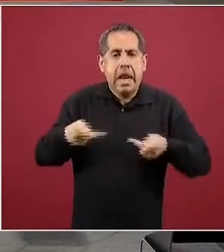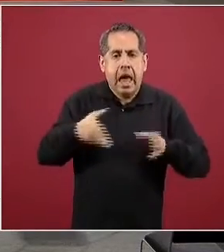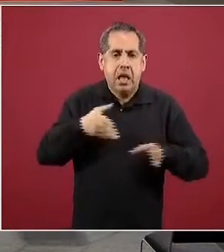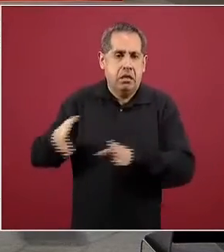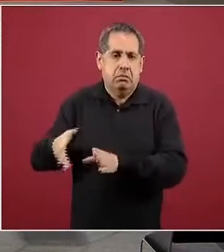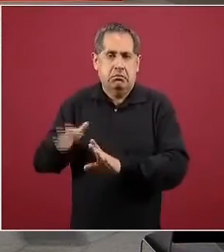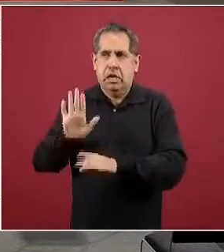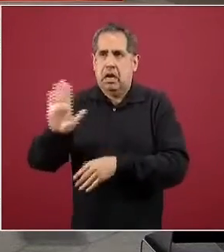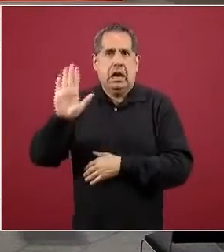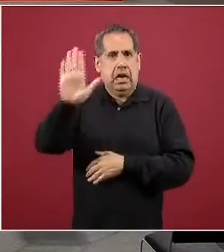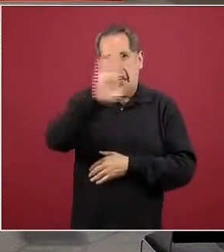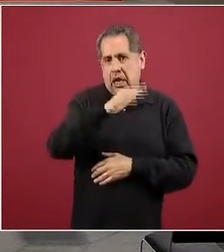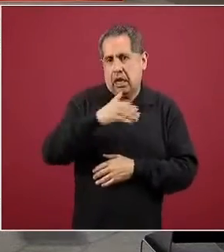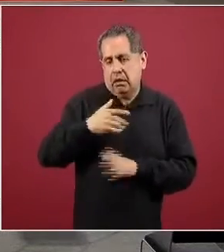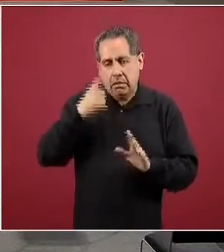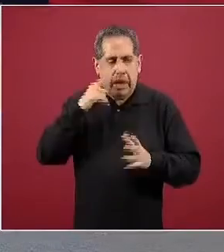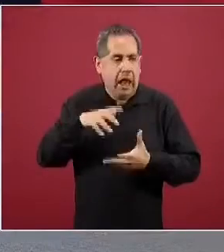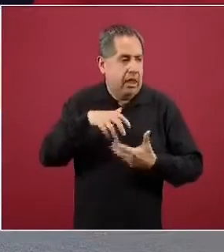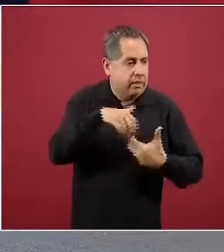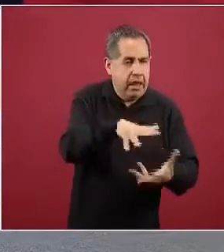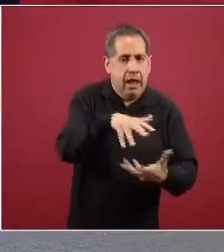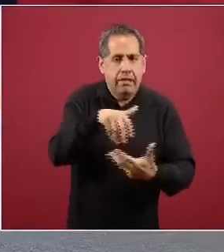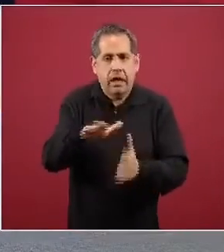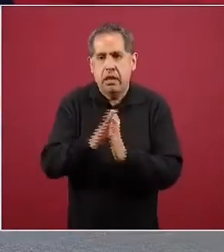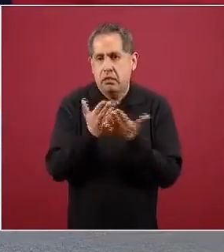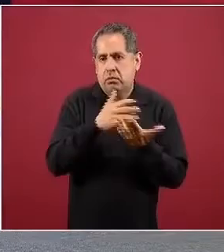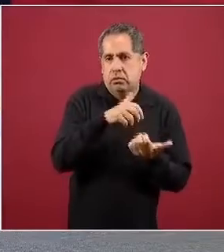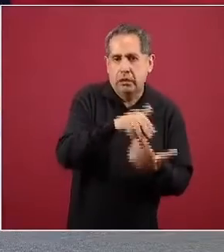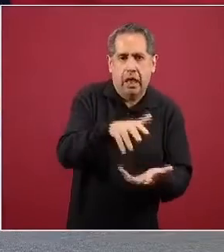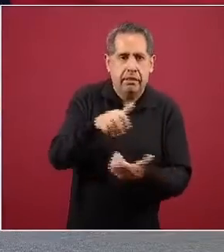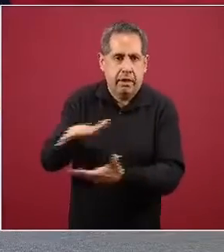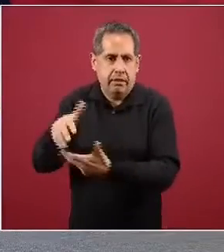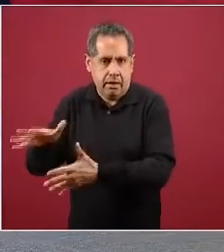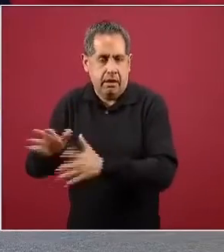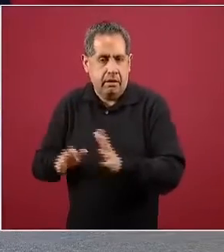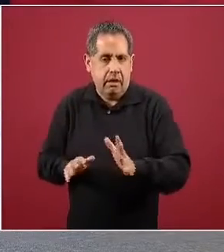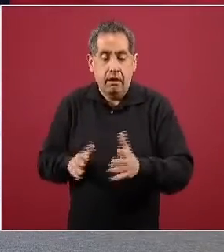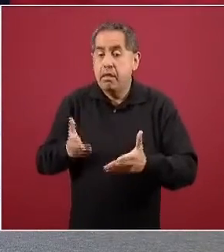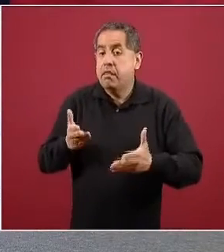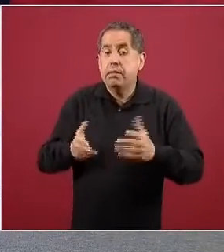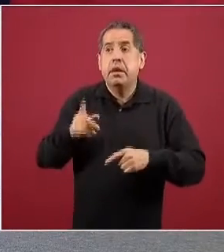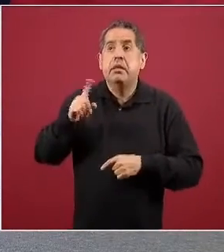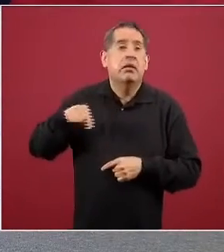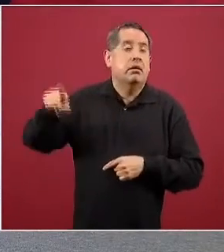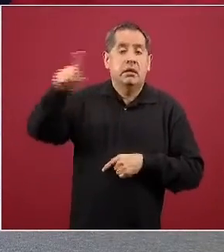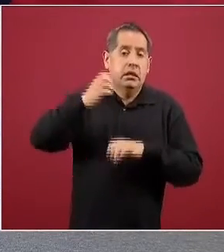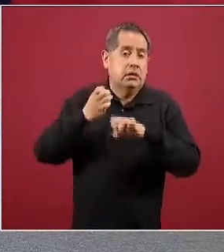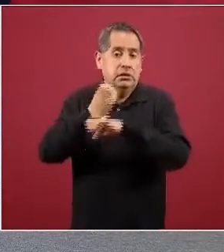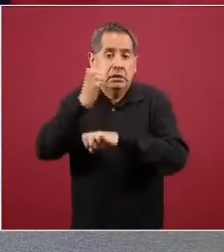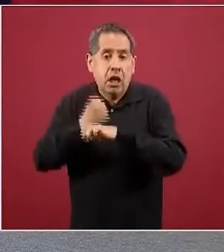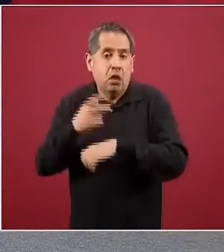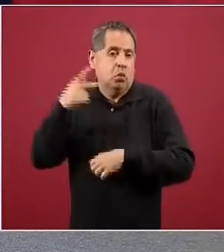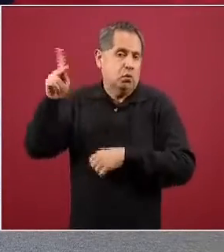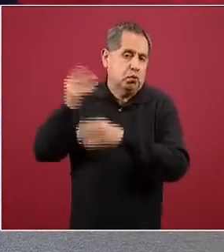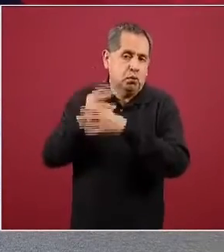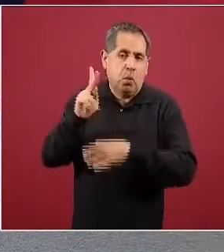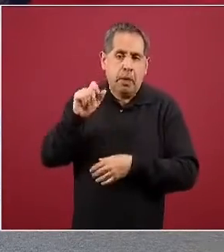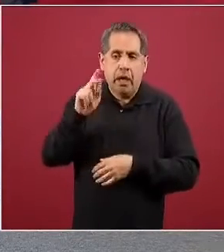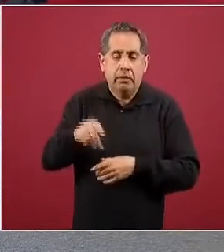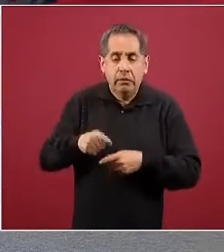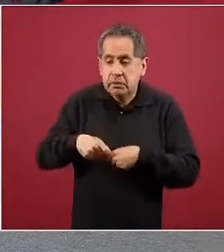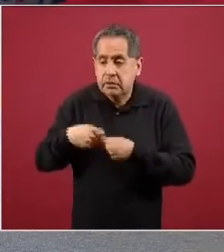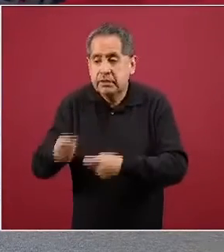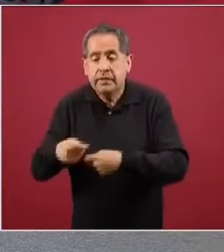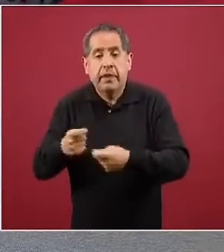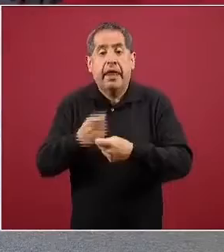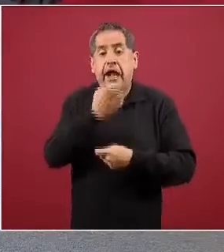desarrollo de la entrega de libros. Entonces, de acuerdo con el desarrollo del estado, de acuerdo con ese plan, entregarán los libros